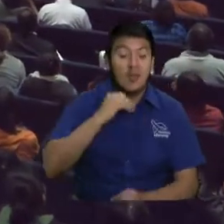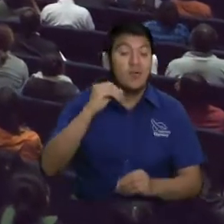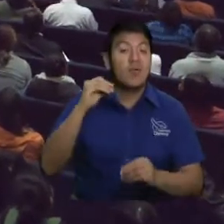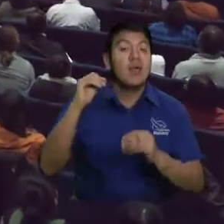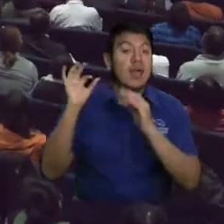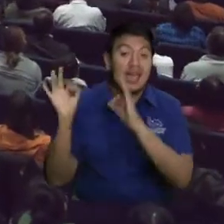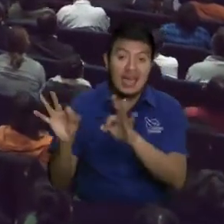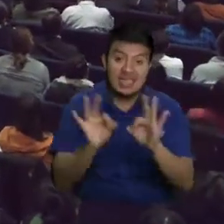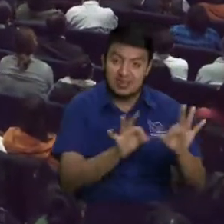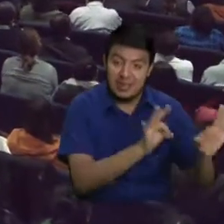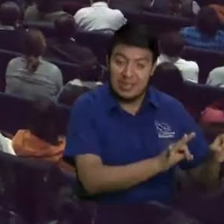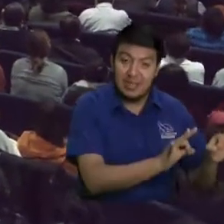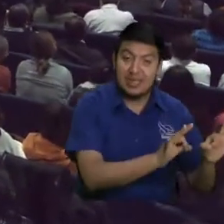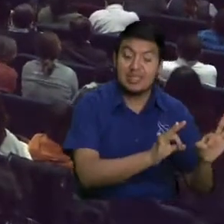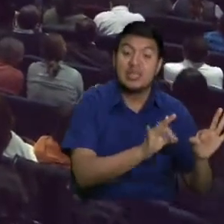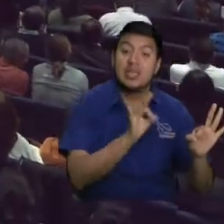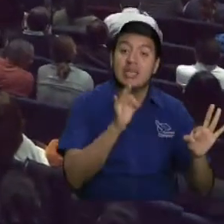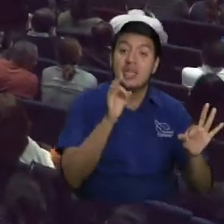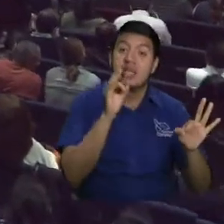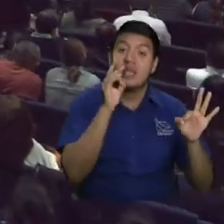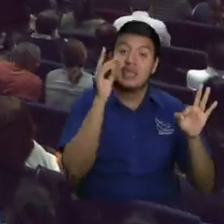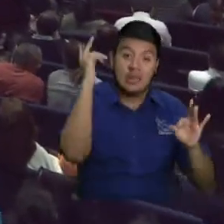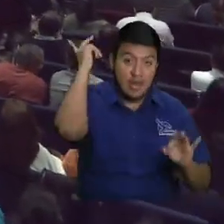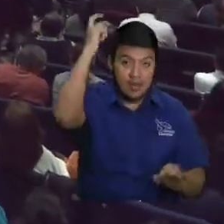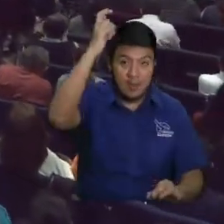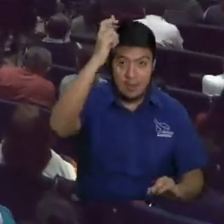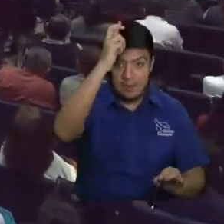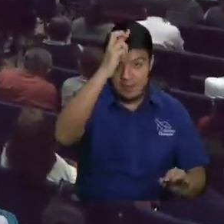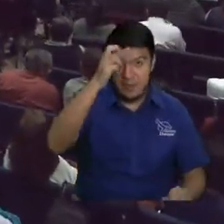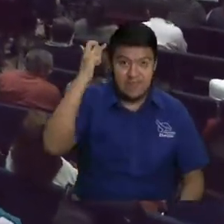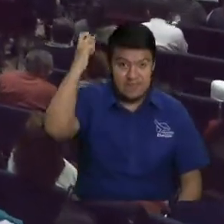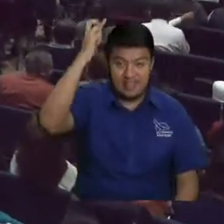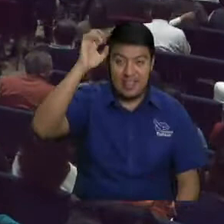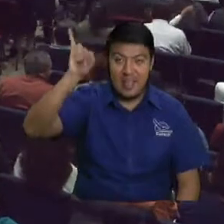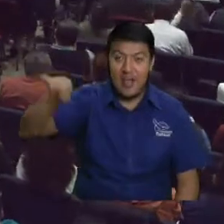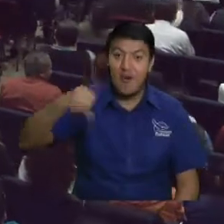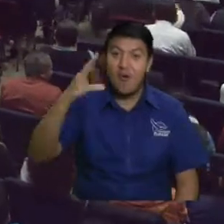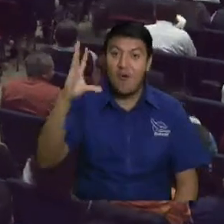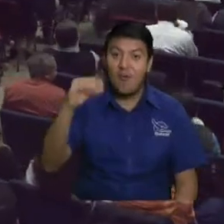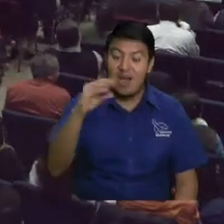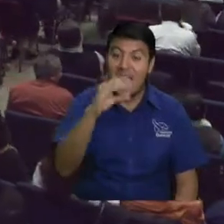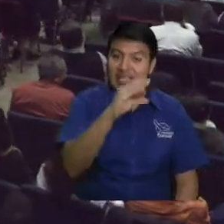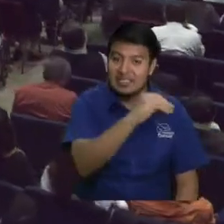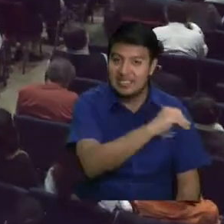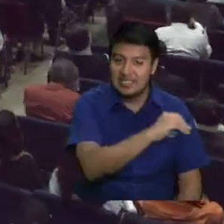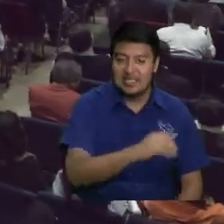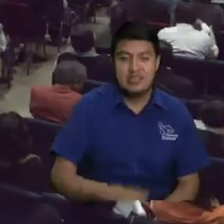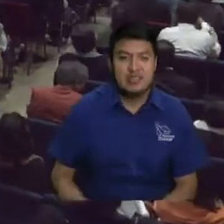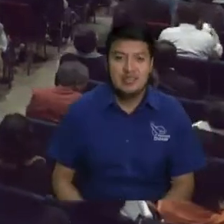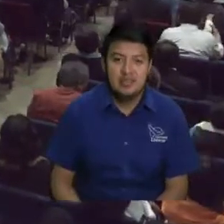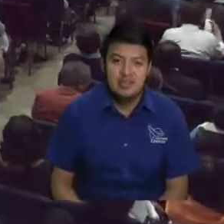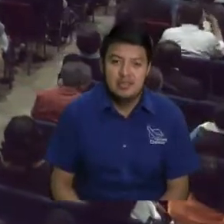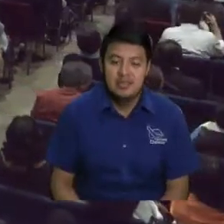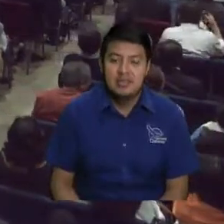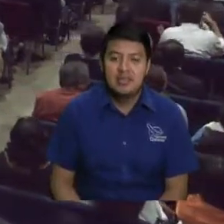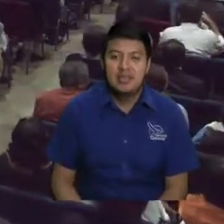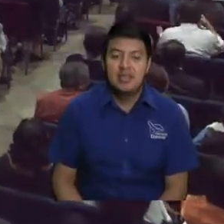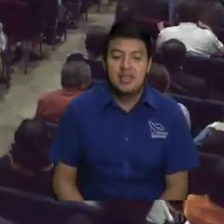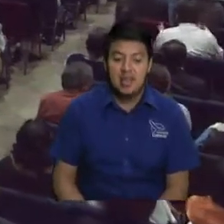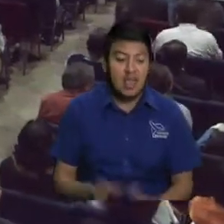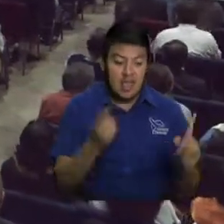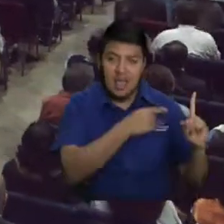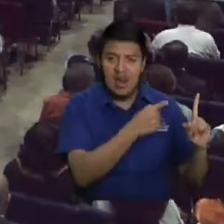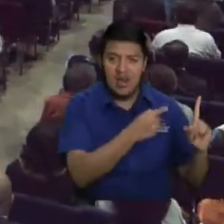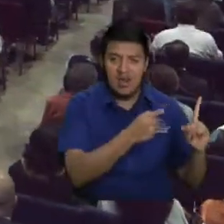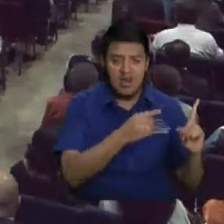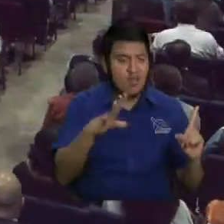Ah, ya vio. ¿Y de dónde salió esa convicción? Es que él tomó cursos de oratoria en